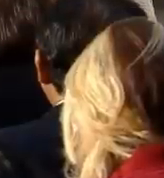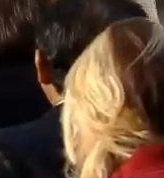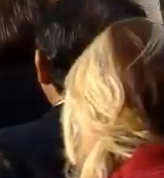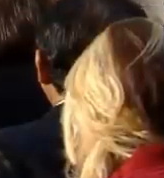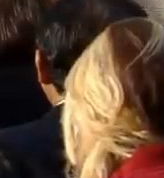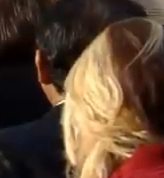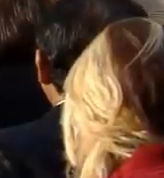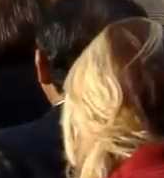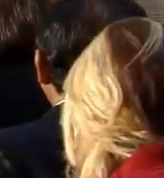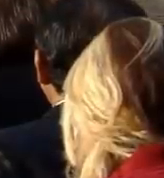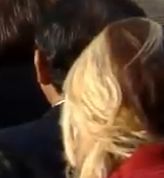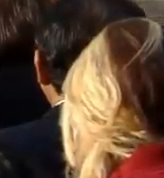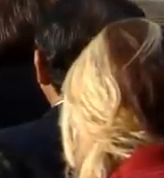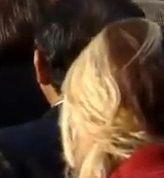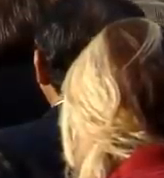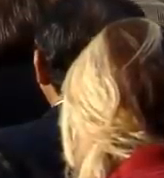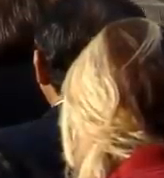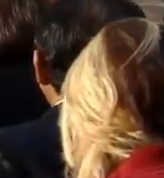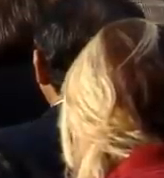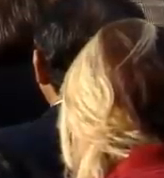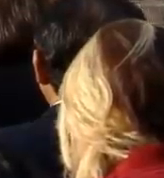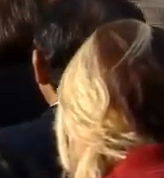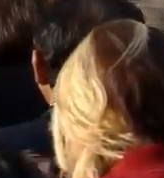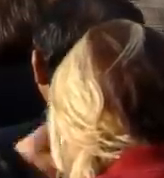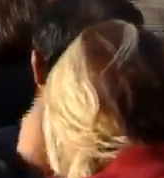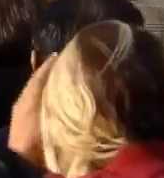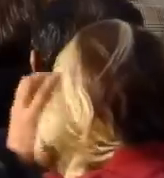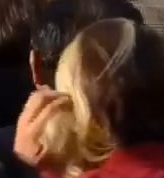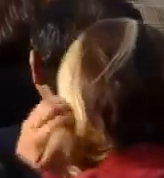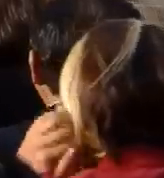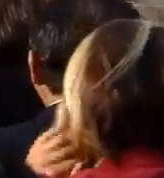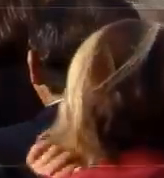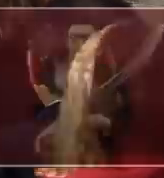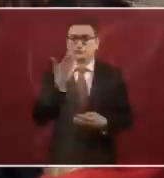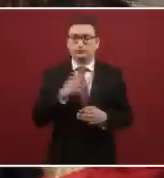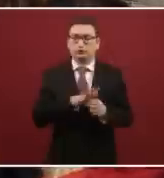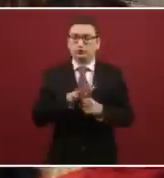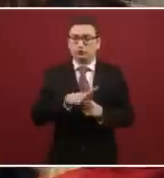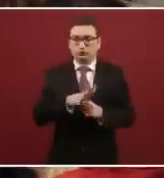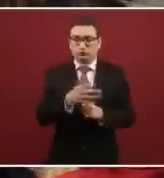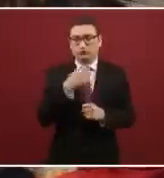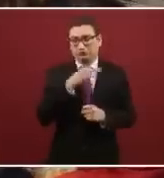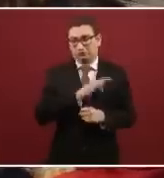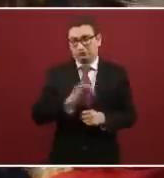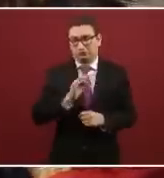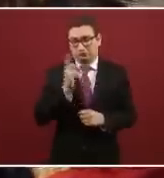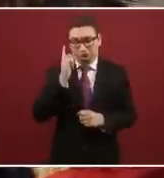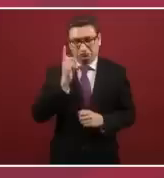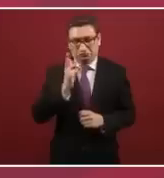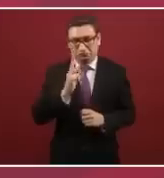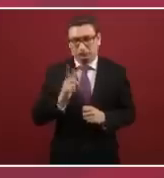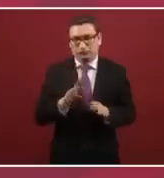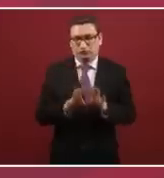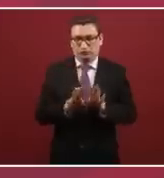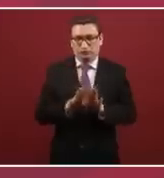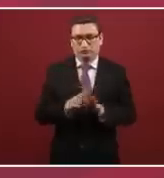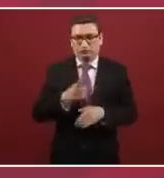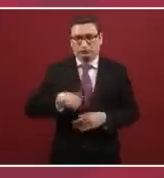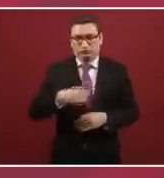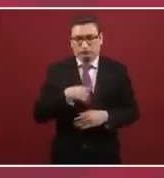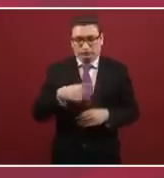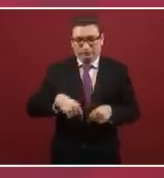Y lo tercero que se está explorando es que se pueda crear un complejo para